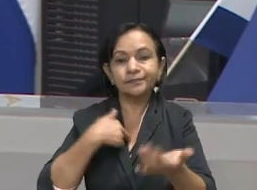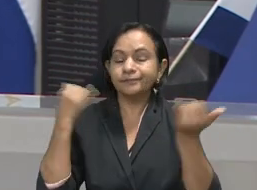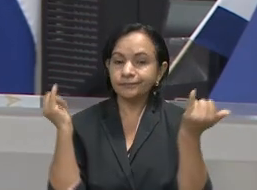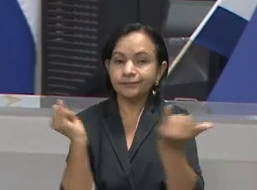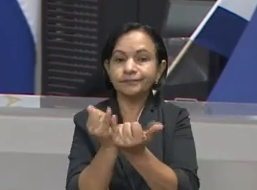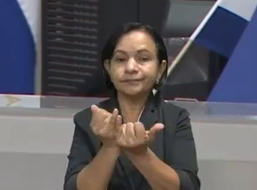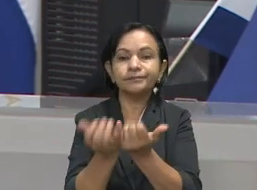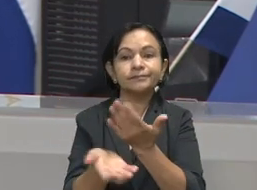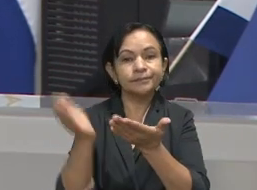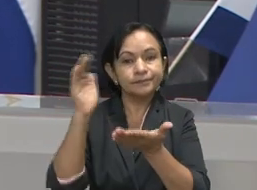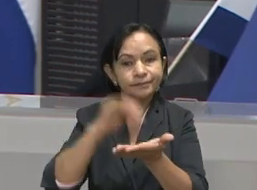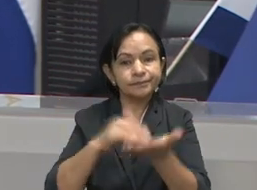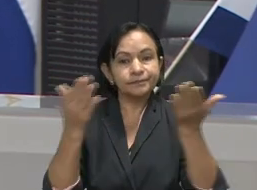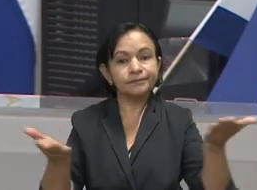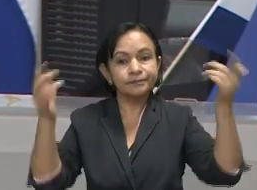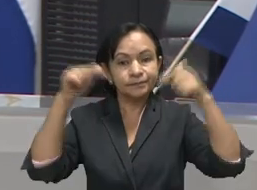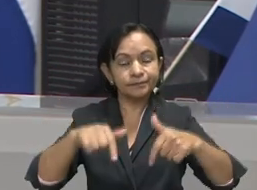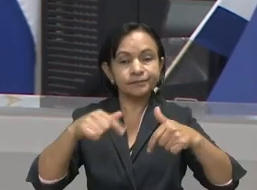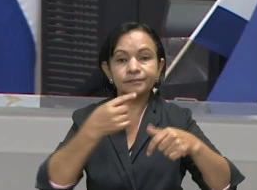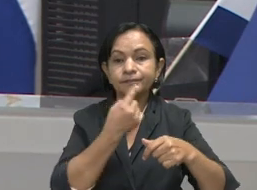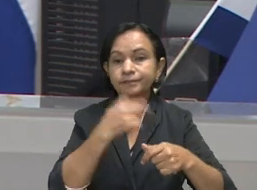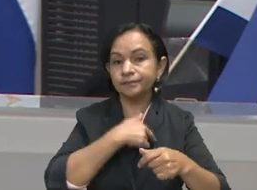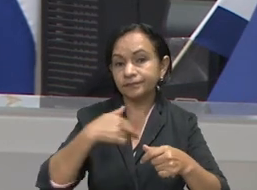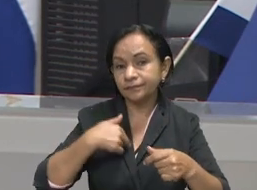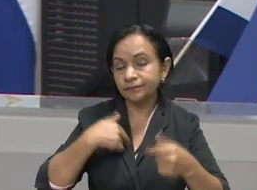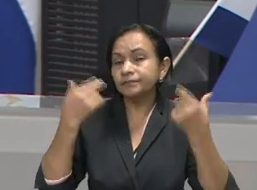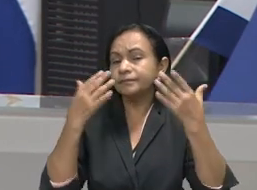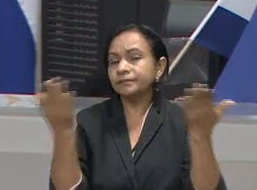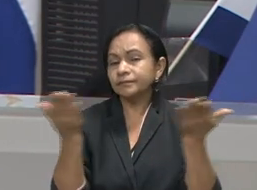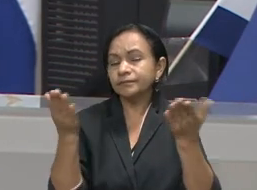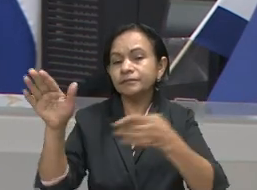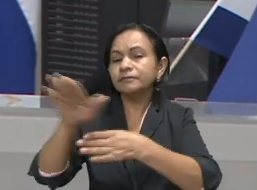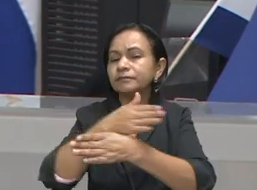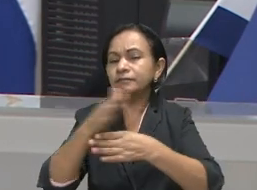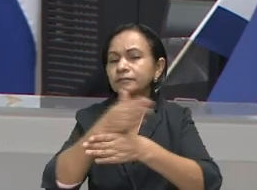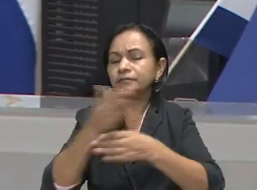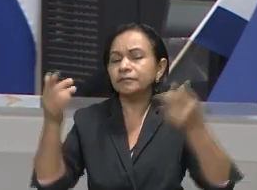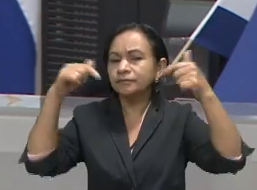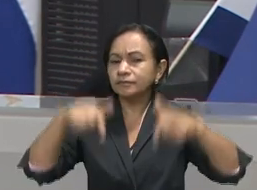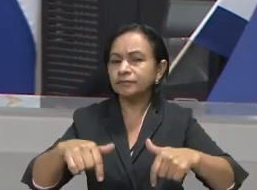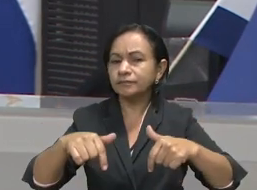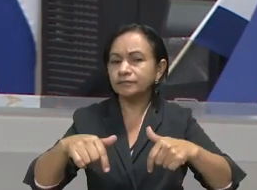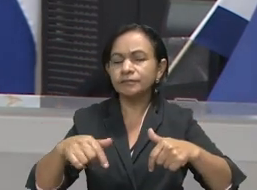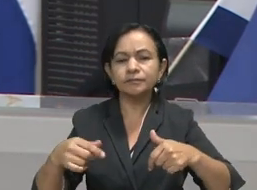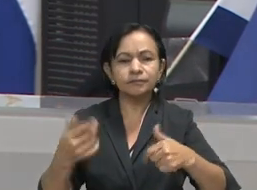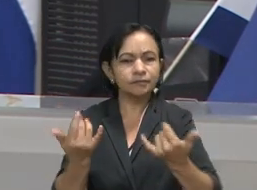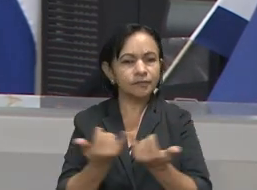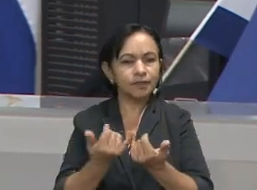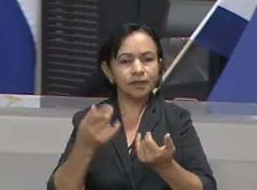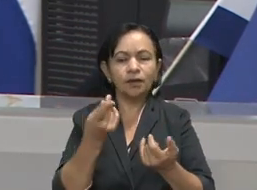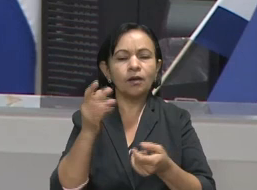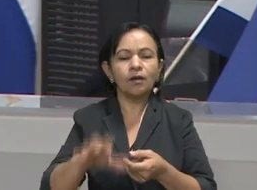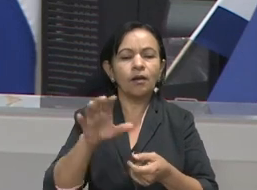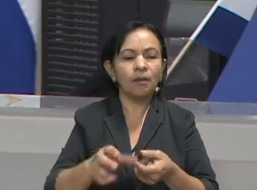actitud. Pero ahora los instrumentos y las herramientas son diferentes. No usan a perros